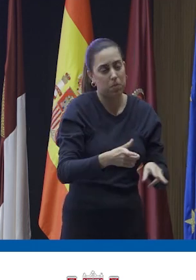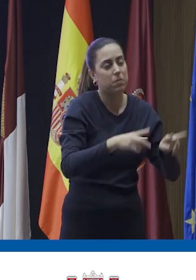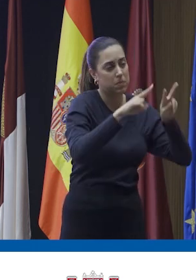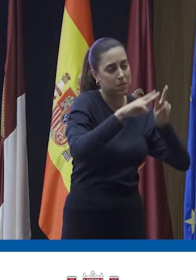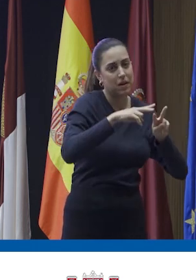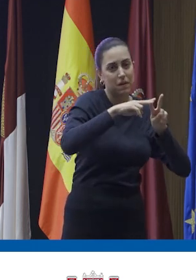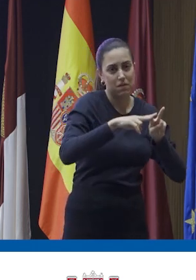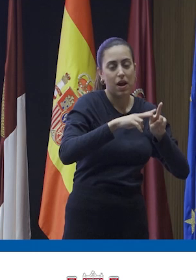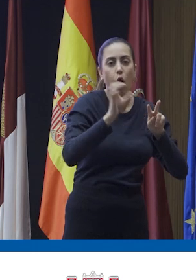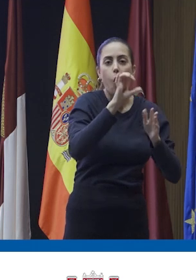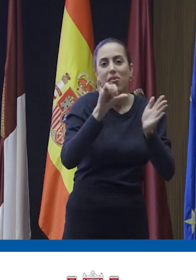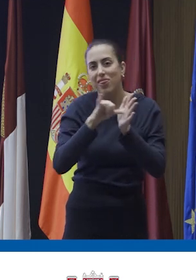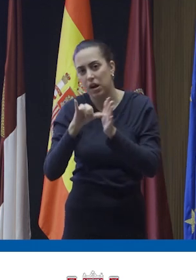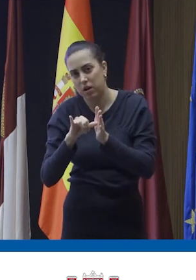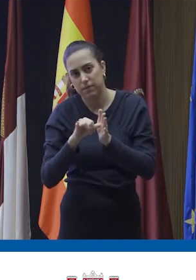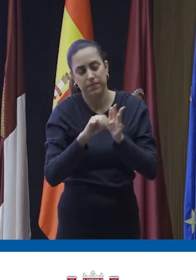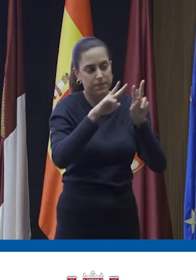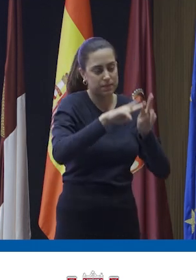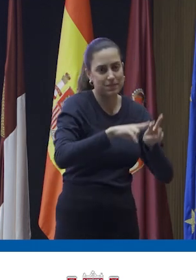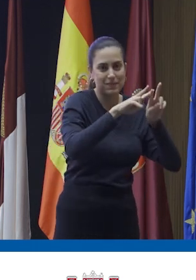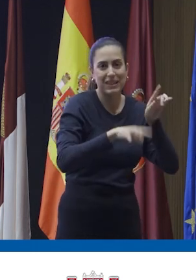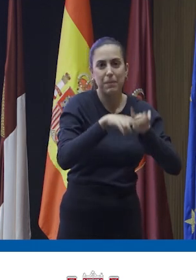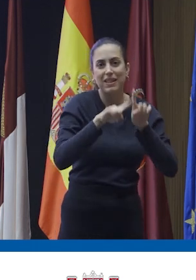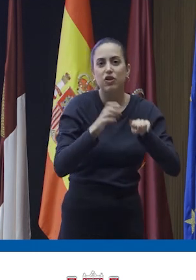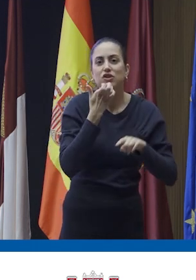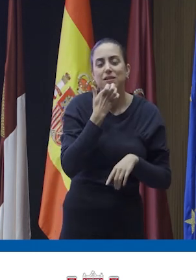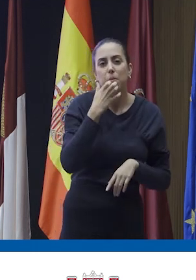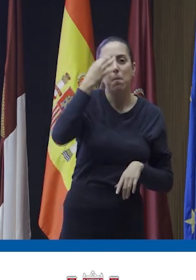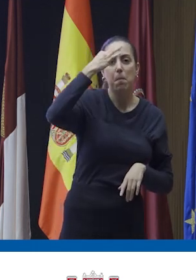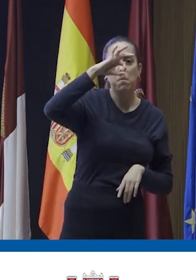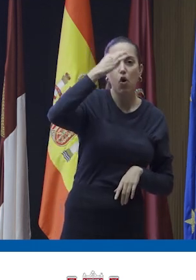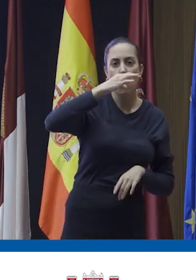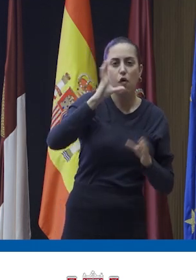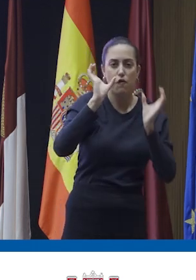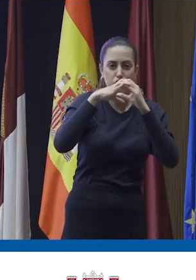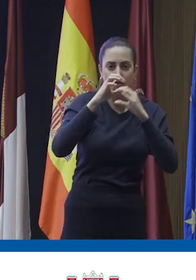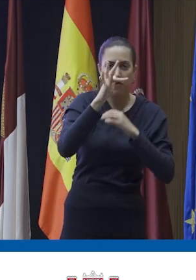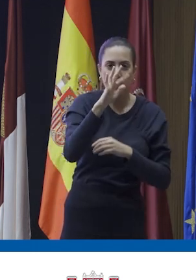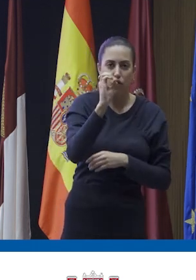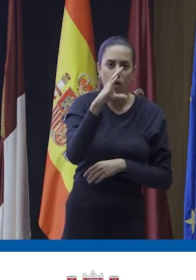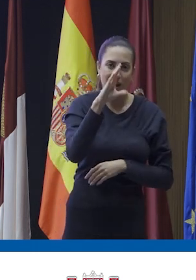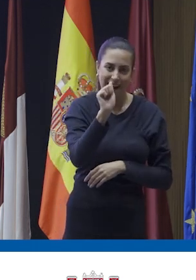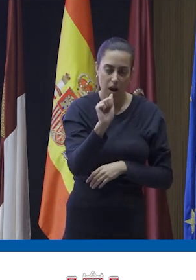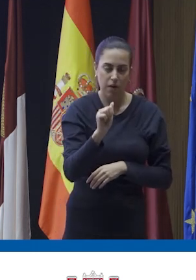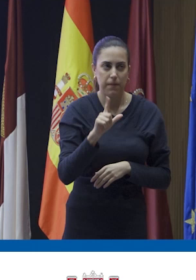no, pues se le gradúa de cerca, en el caso de llevar una monofocal, ¿vale? Cuando